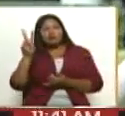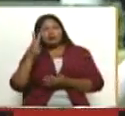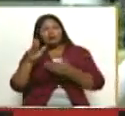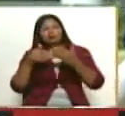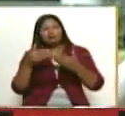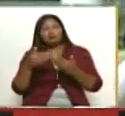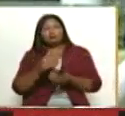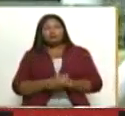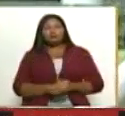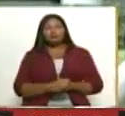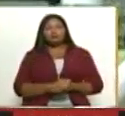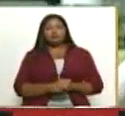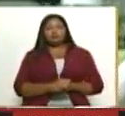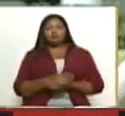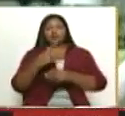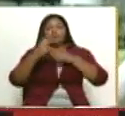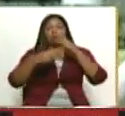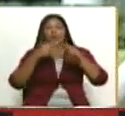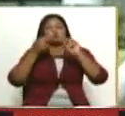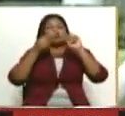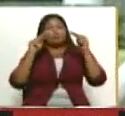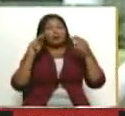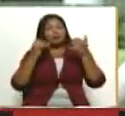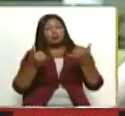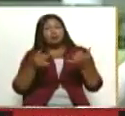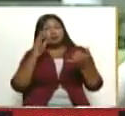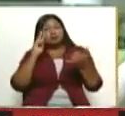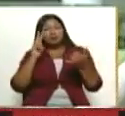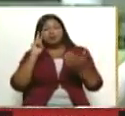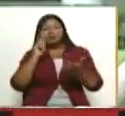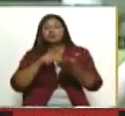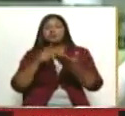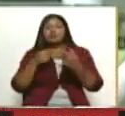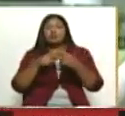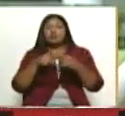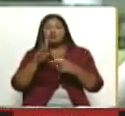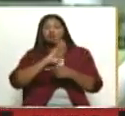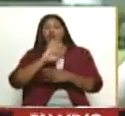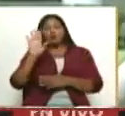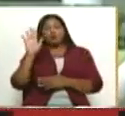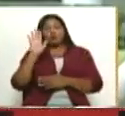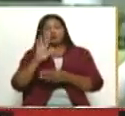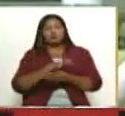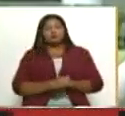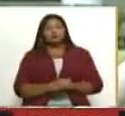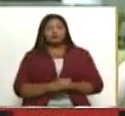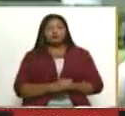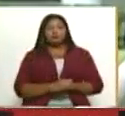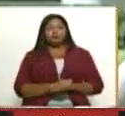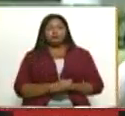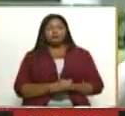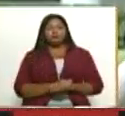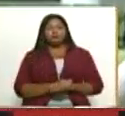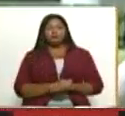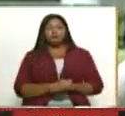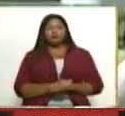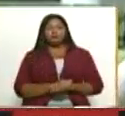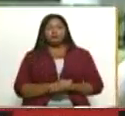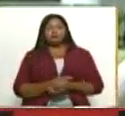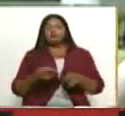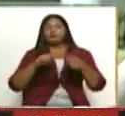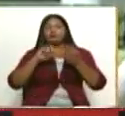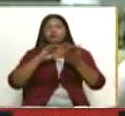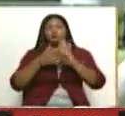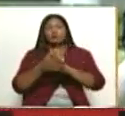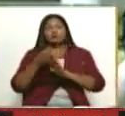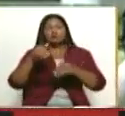abre la puerta a ese proceso de paz con su presencia y con su compromiso. También significó un voto de confianza